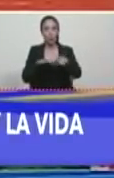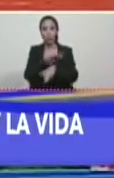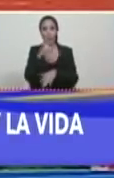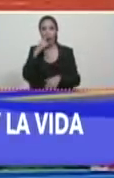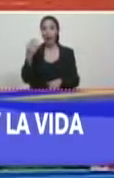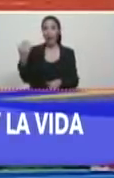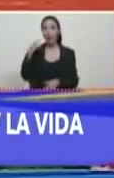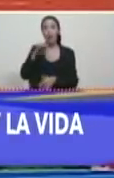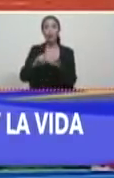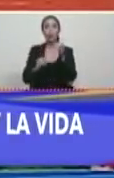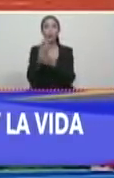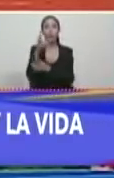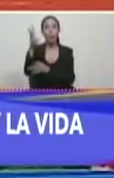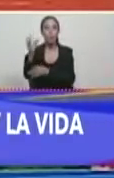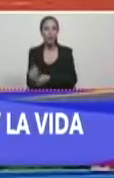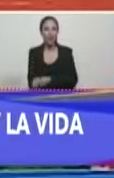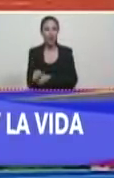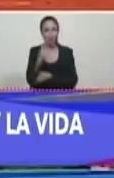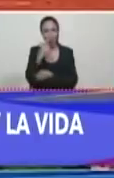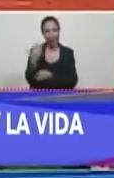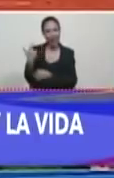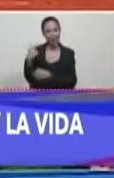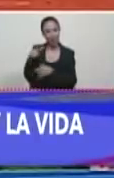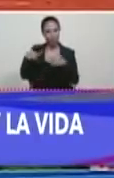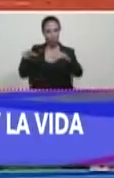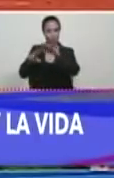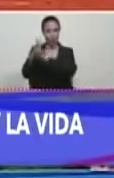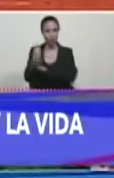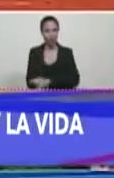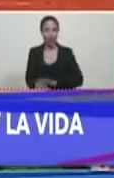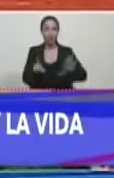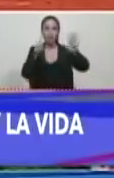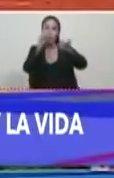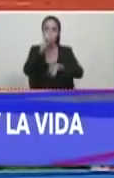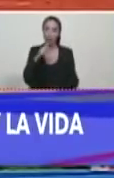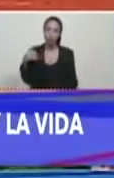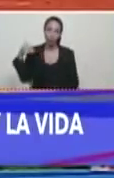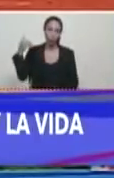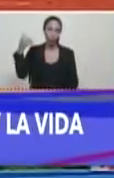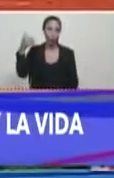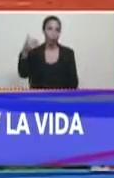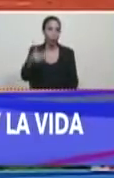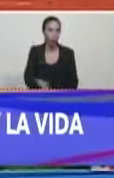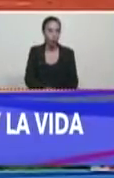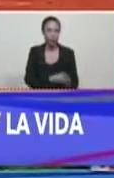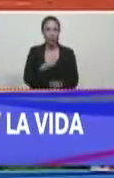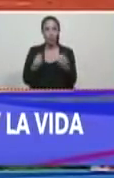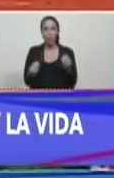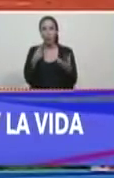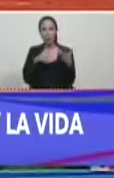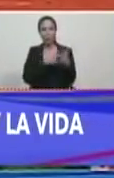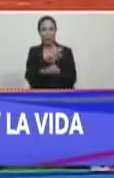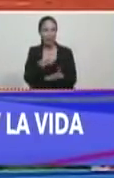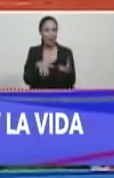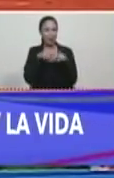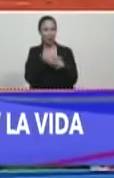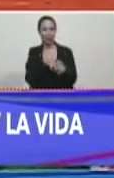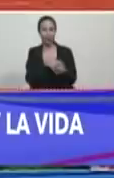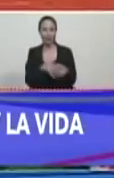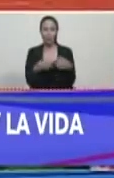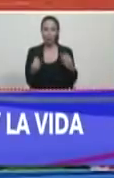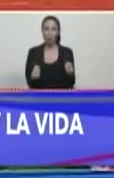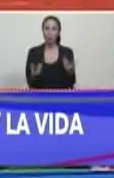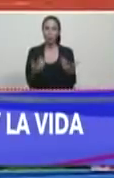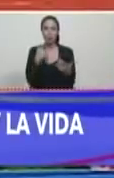fue. 6 años de combate, cuántas cosas hemos vivido, cuántas cosas hemos pasado,